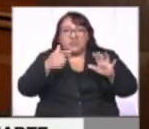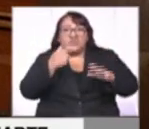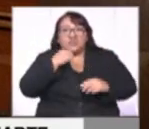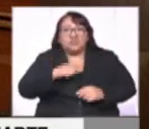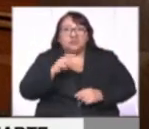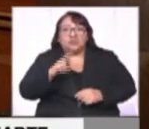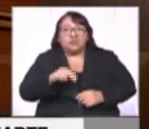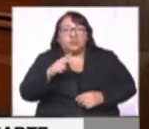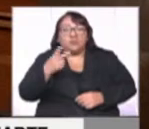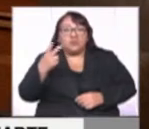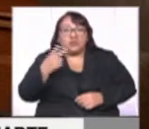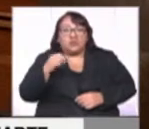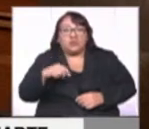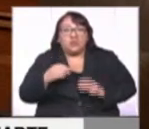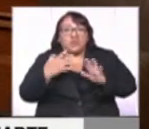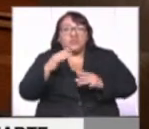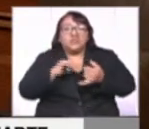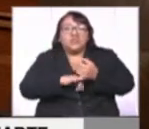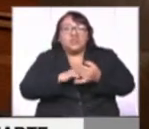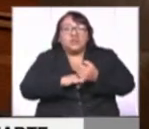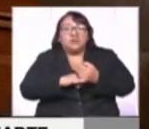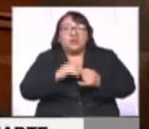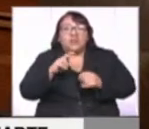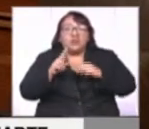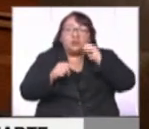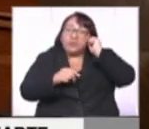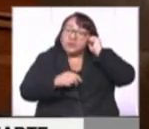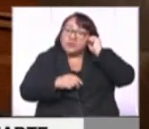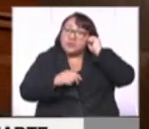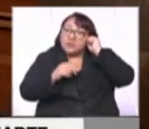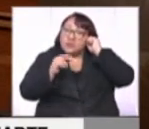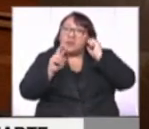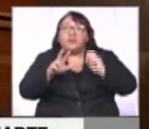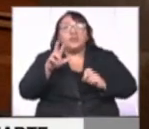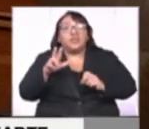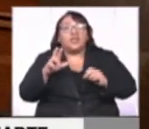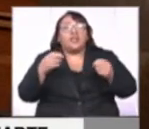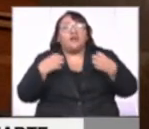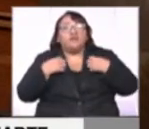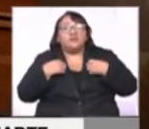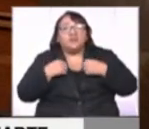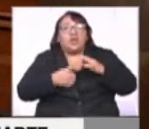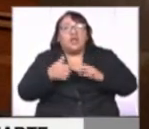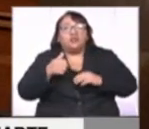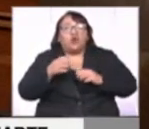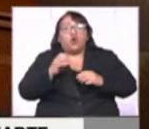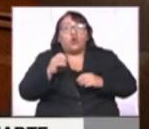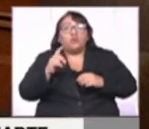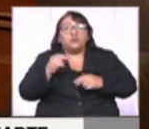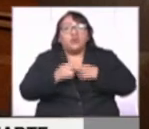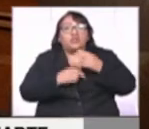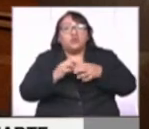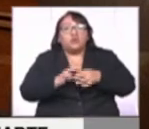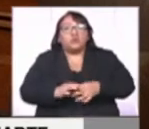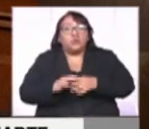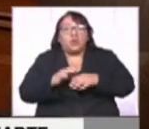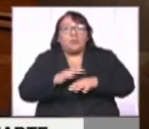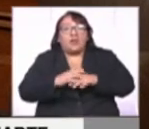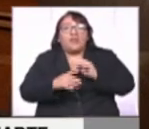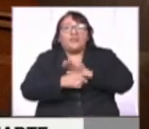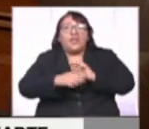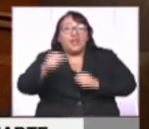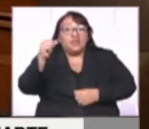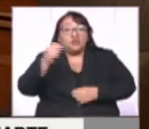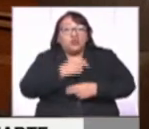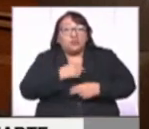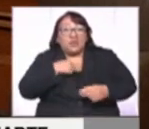de diciembre del 2022 al 15 de septiembre del 2023 de la Oficina del Alto Comisionado de las Naciones Unidas para los Derechos Humanos, en